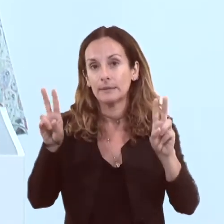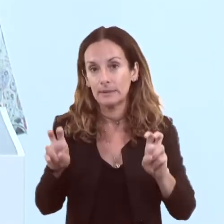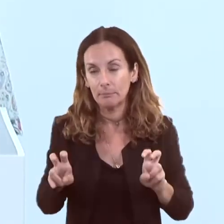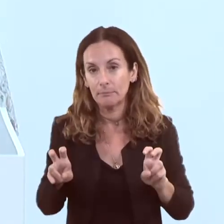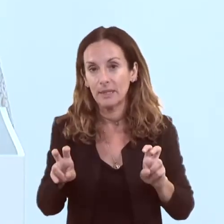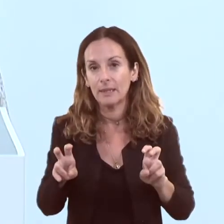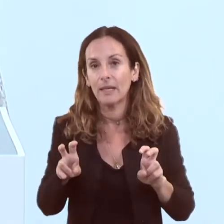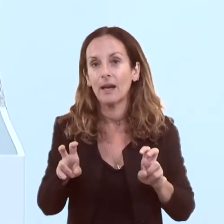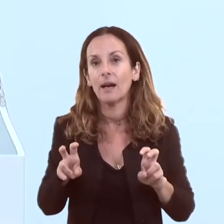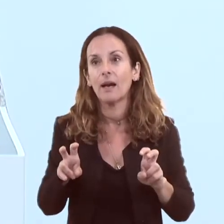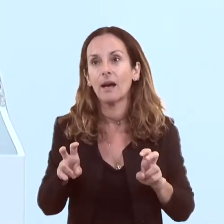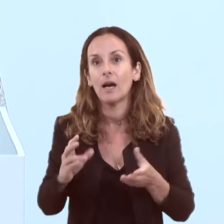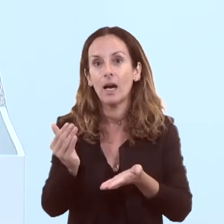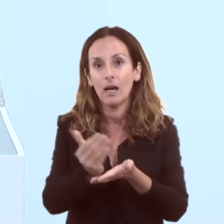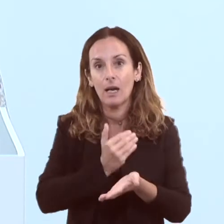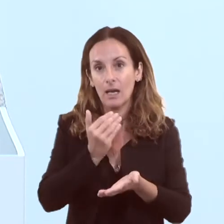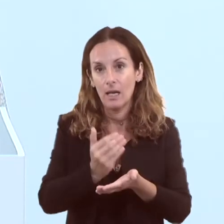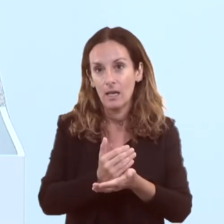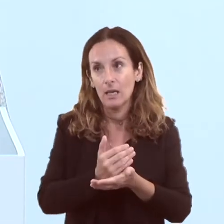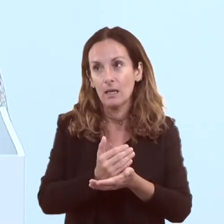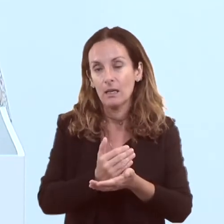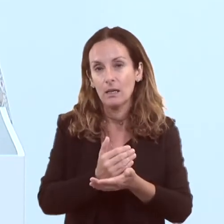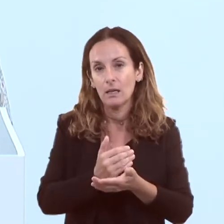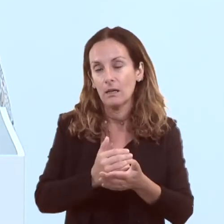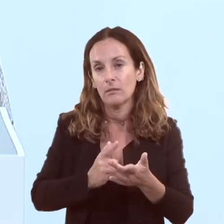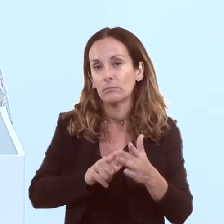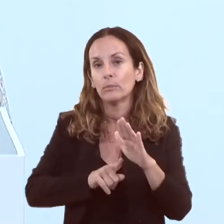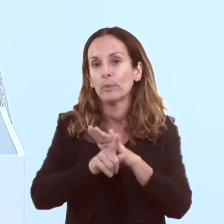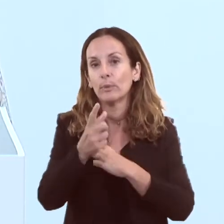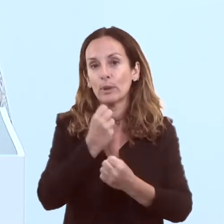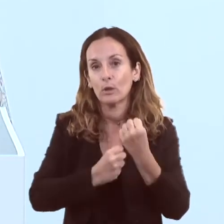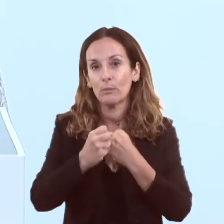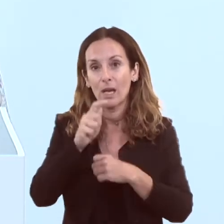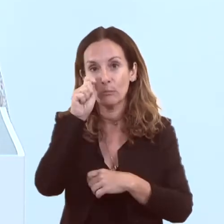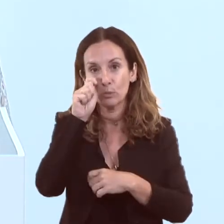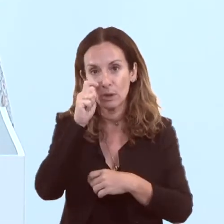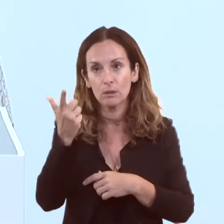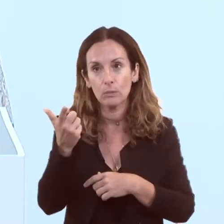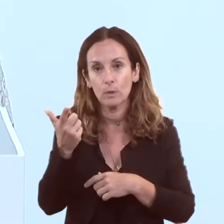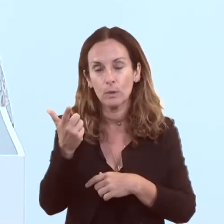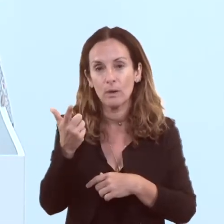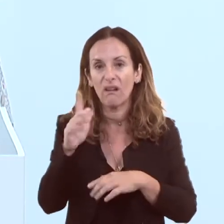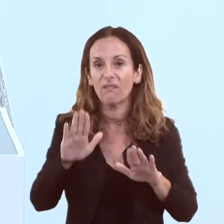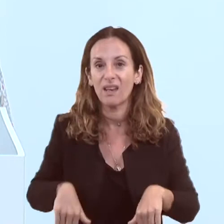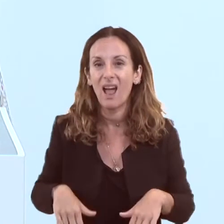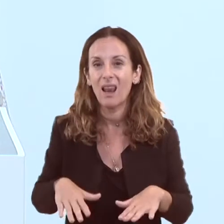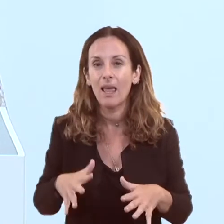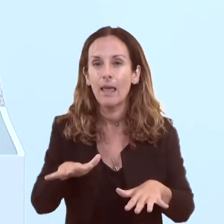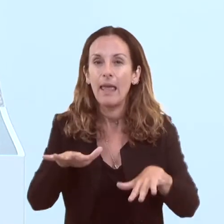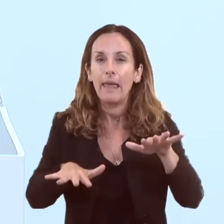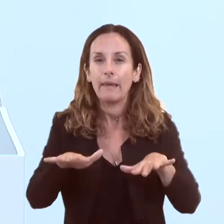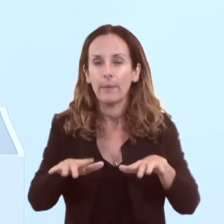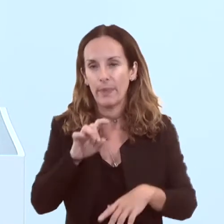ingreso económico proveniente del turismo es tan importante el equilibrio es muy difícil y